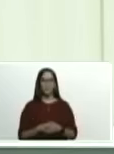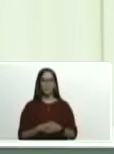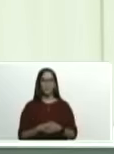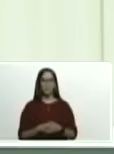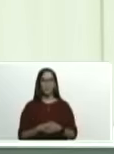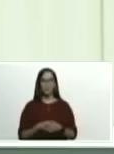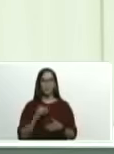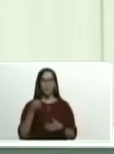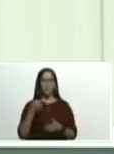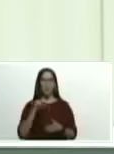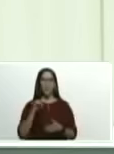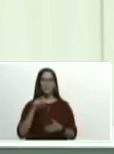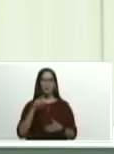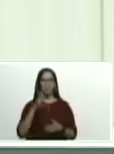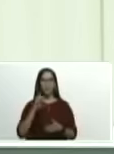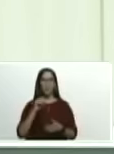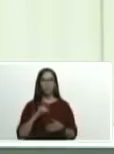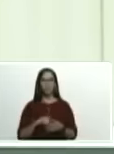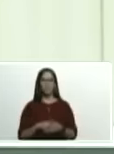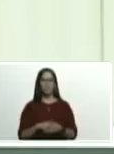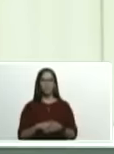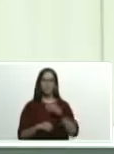Guásimo,